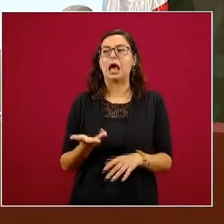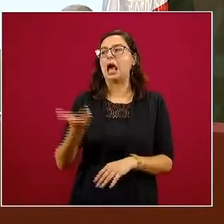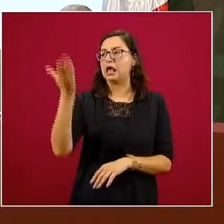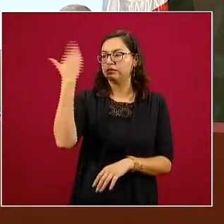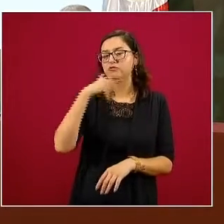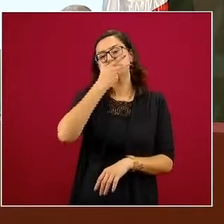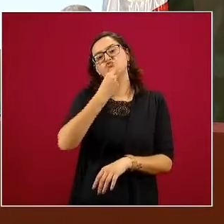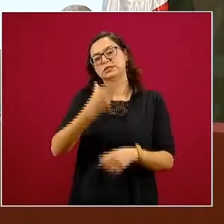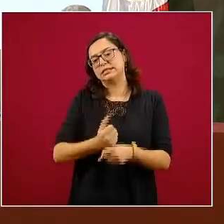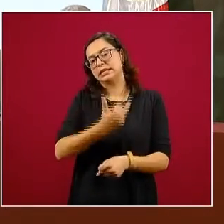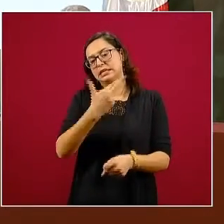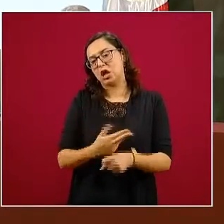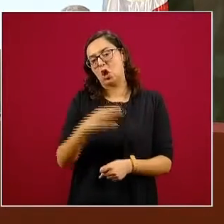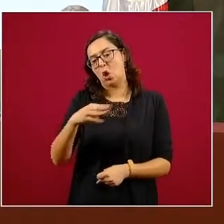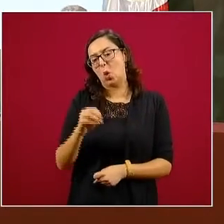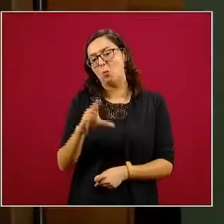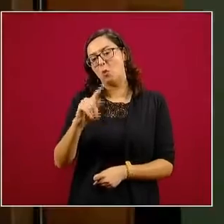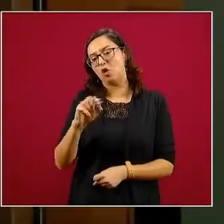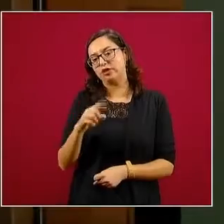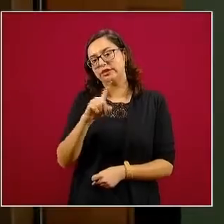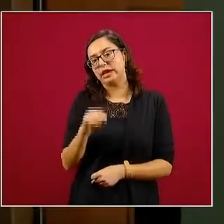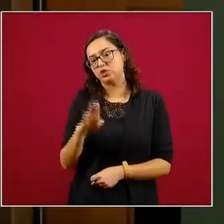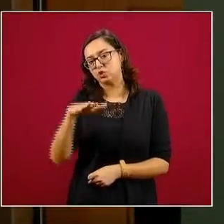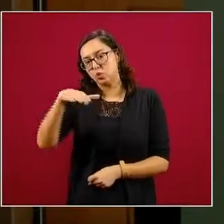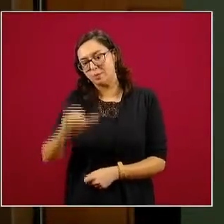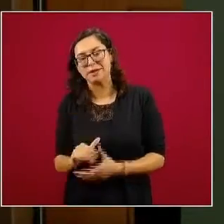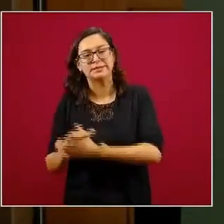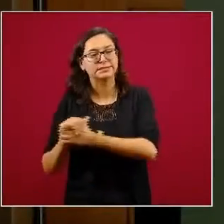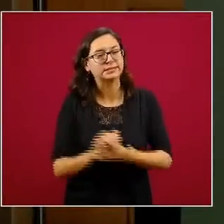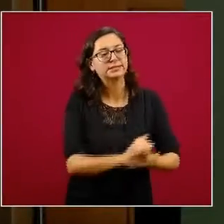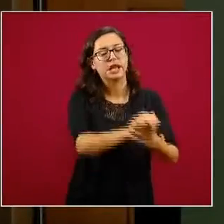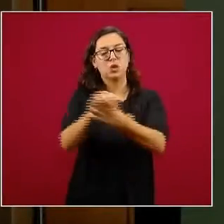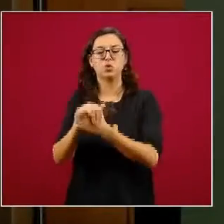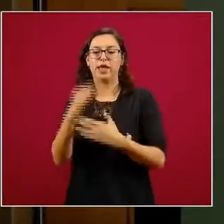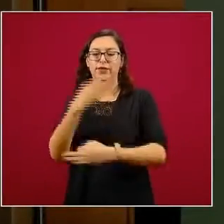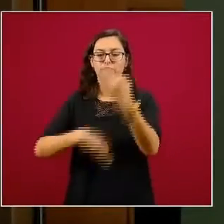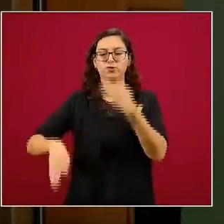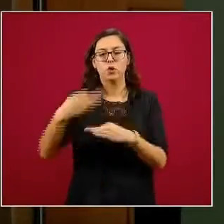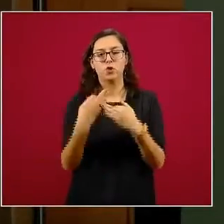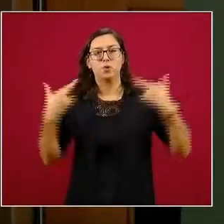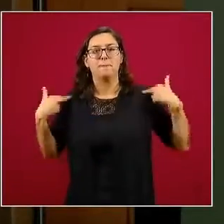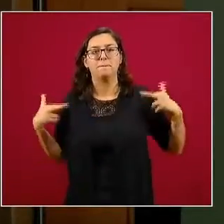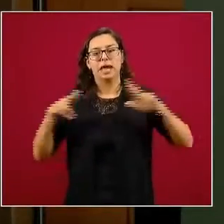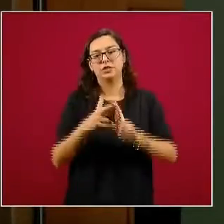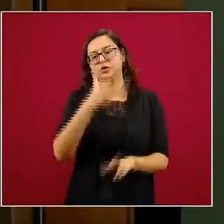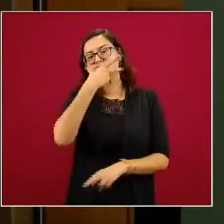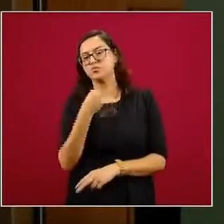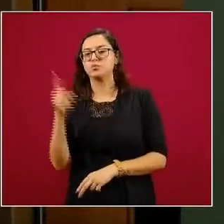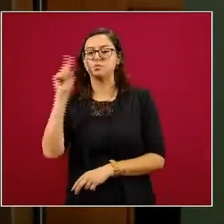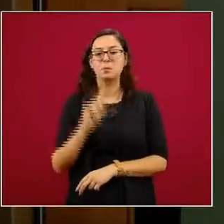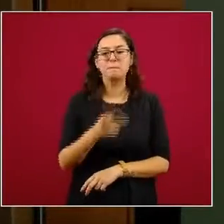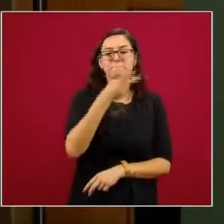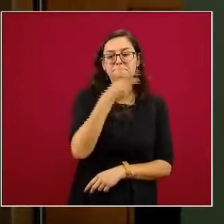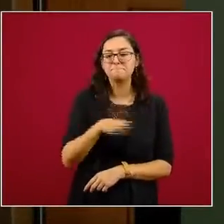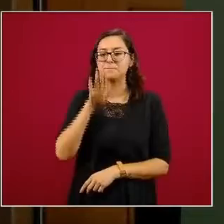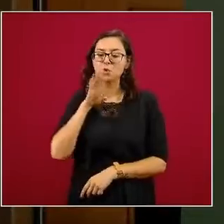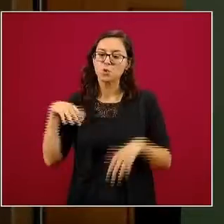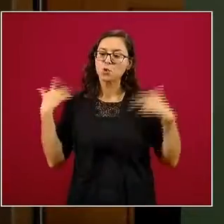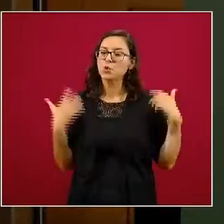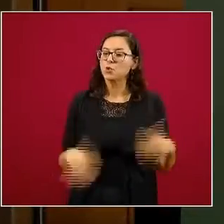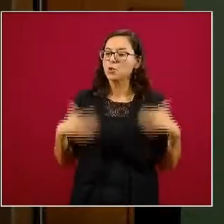a quienes lo requieran, según su condición, a los niveles de mayor complejidad, donde se le pueden brindar los servicios especializados más